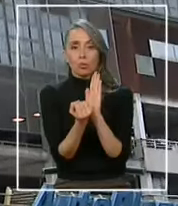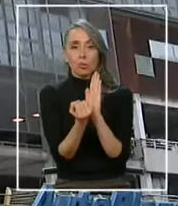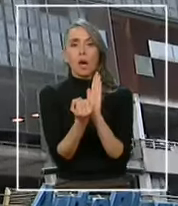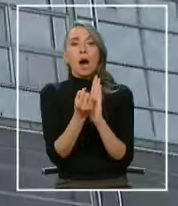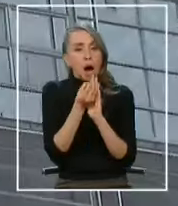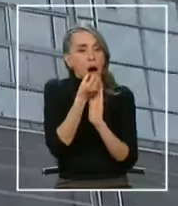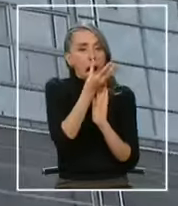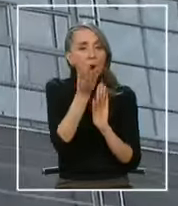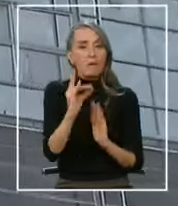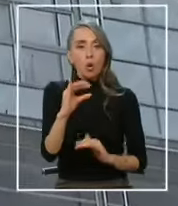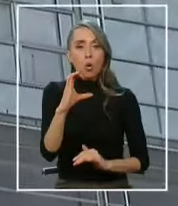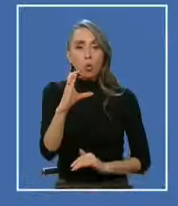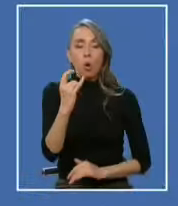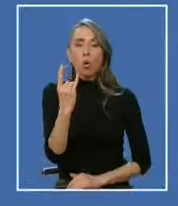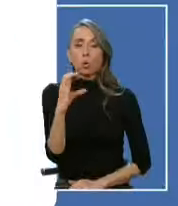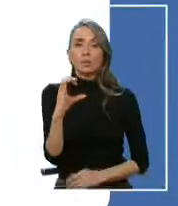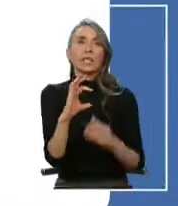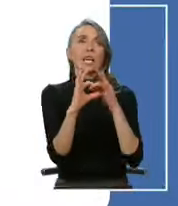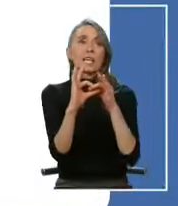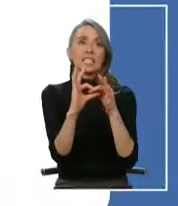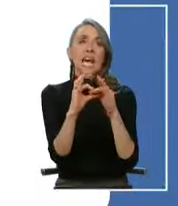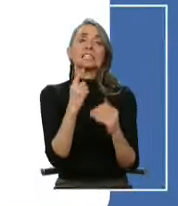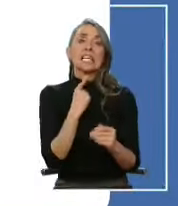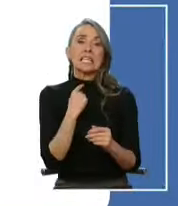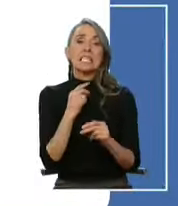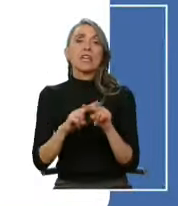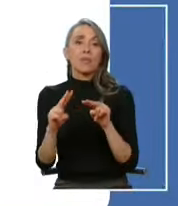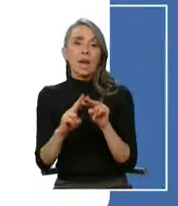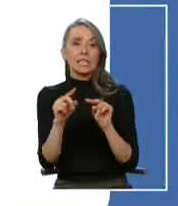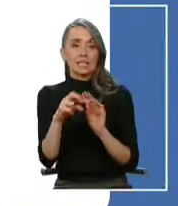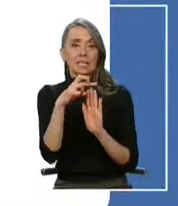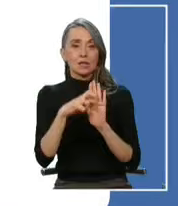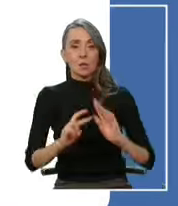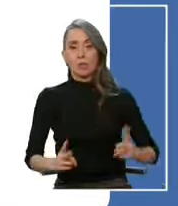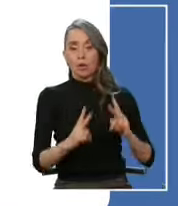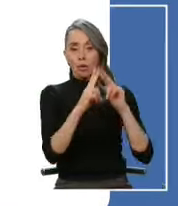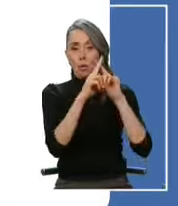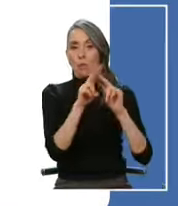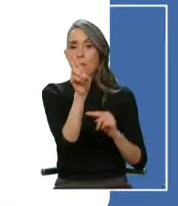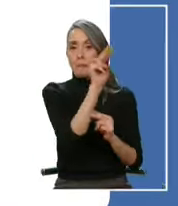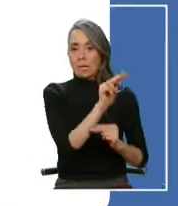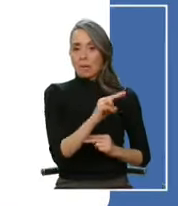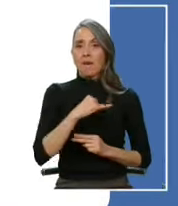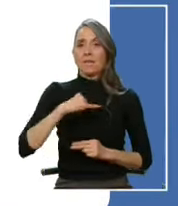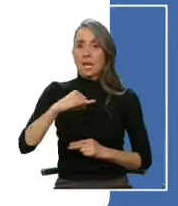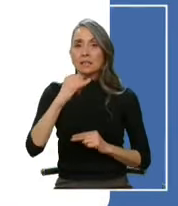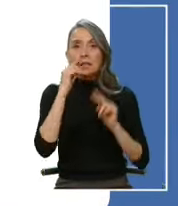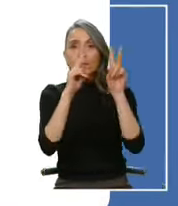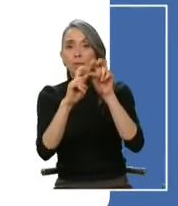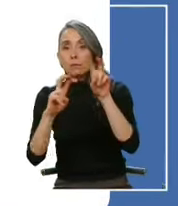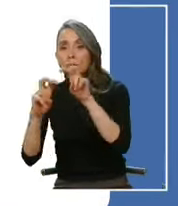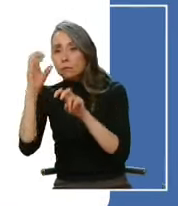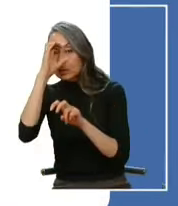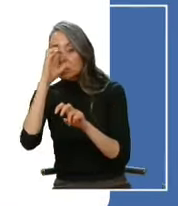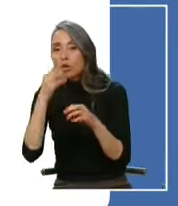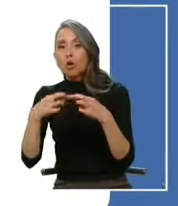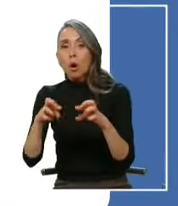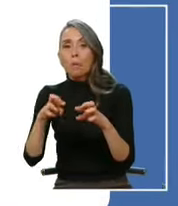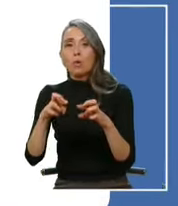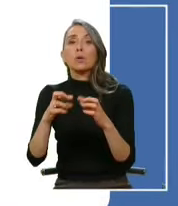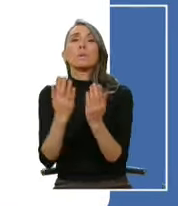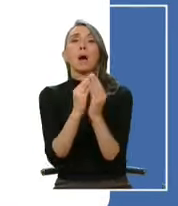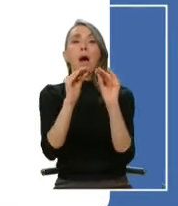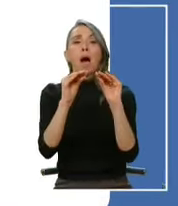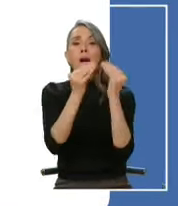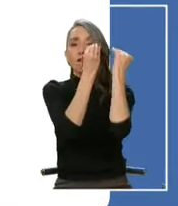de un comunicado, Duoc UC agradeció el interés en llevar adelante este proyecto y señalaron que continuarán explorando oportunidades en la